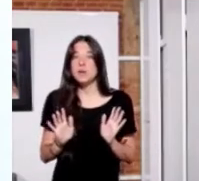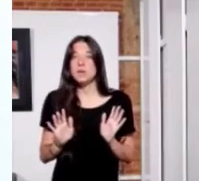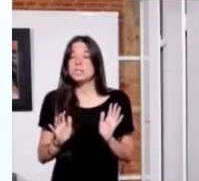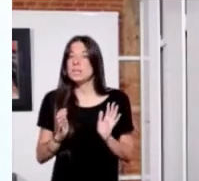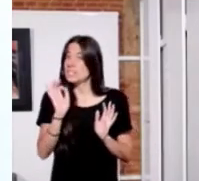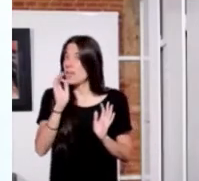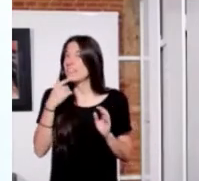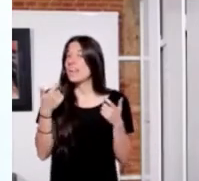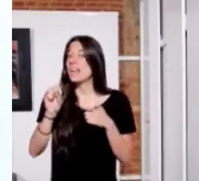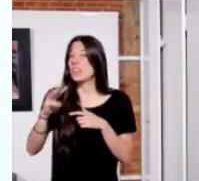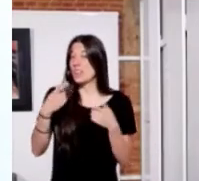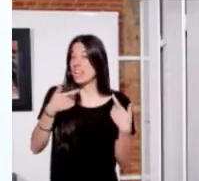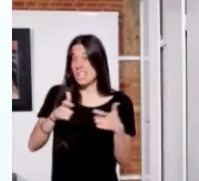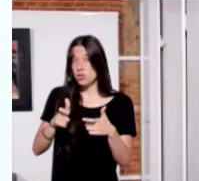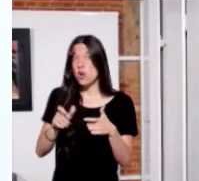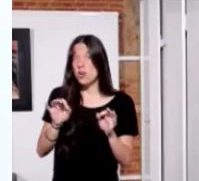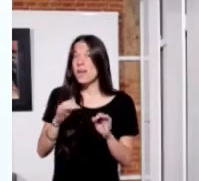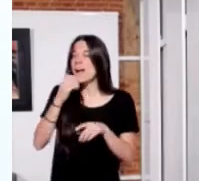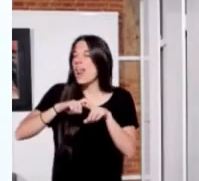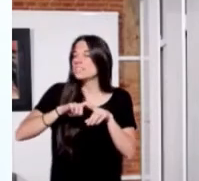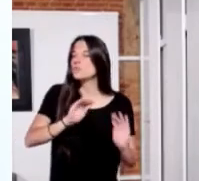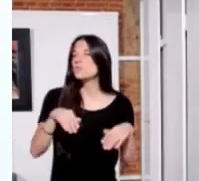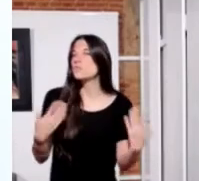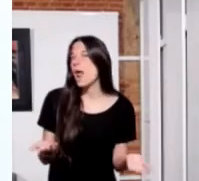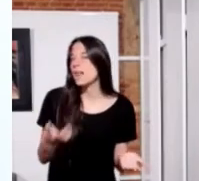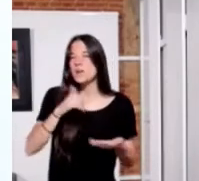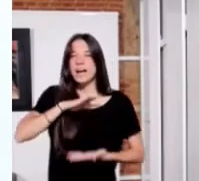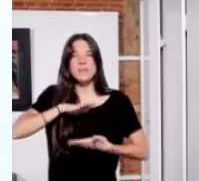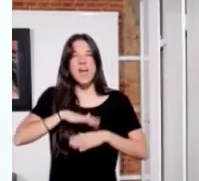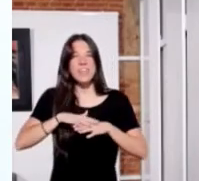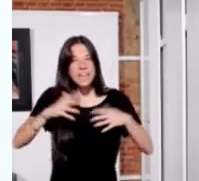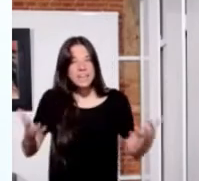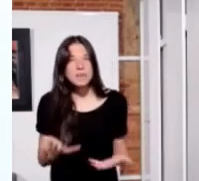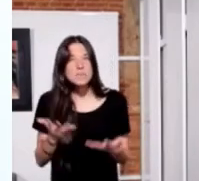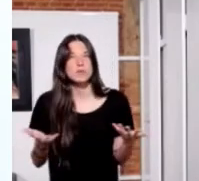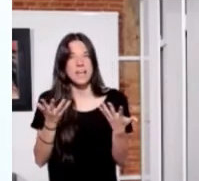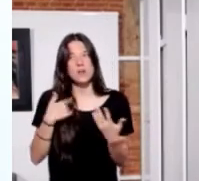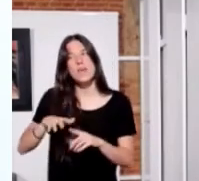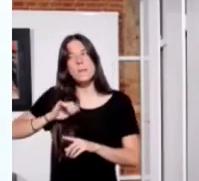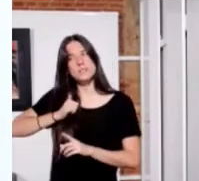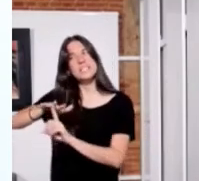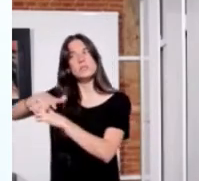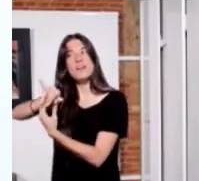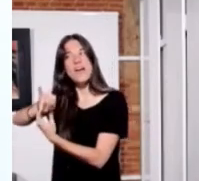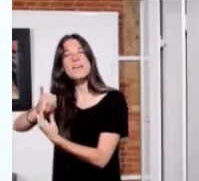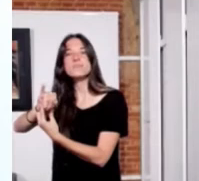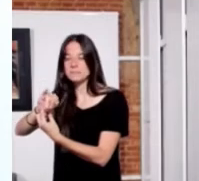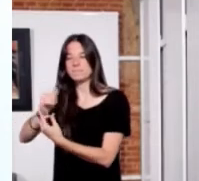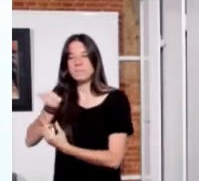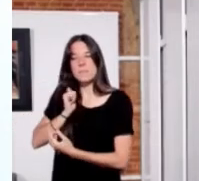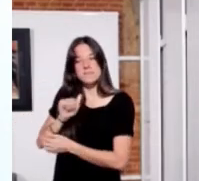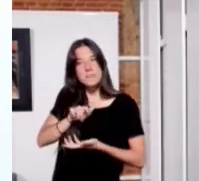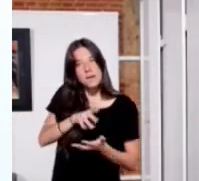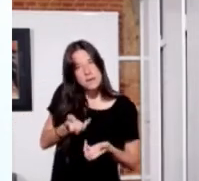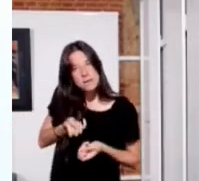tercer sector, yo creo que es esa capacidad de tomar el pulso a lo que está pasando, de palpar lo que se vive en las